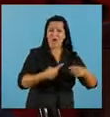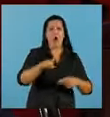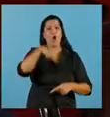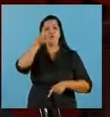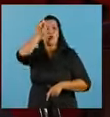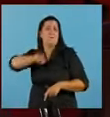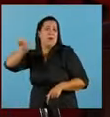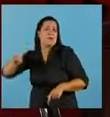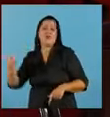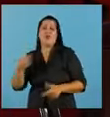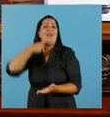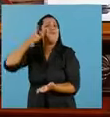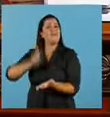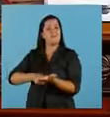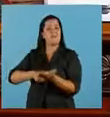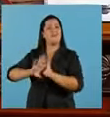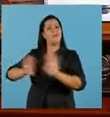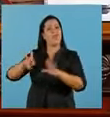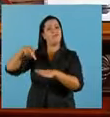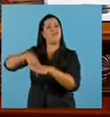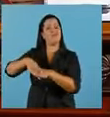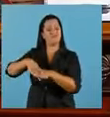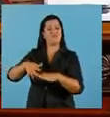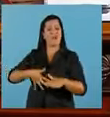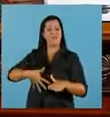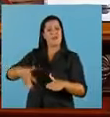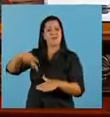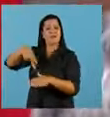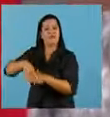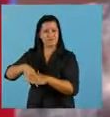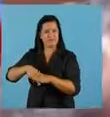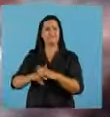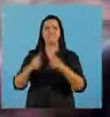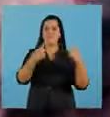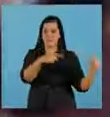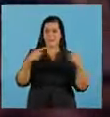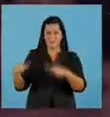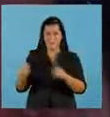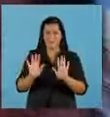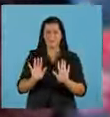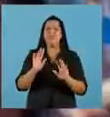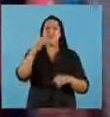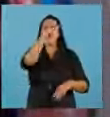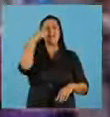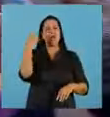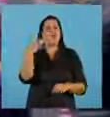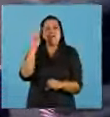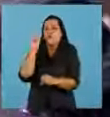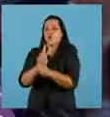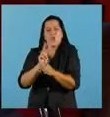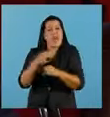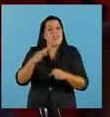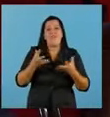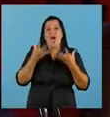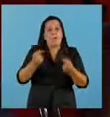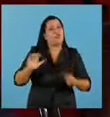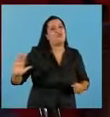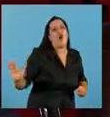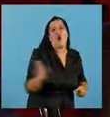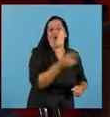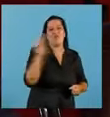asumen, las que deciden interrumpir su embarazo. Un Estado que cuida debe acompañar a todas las